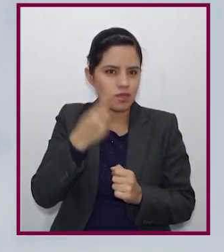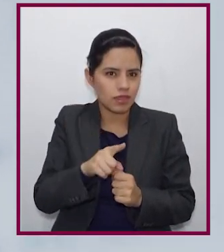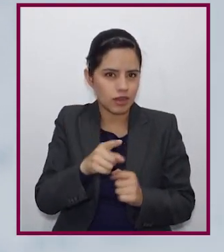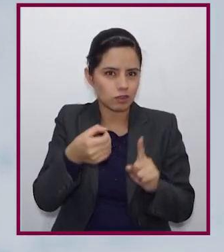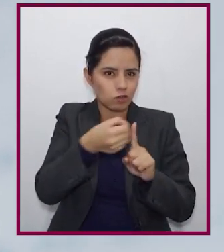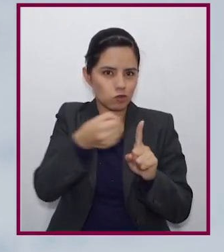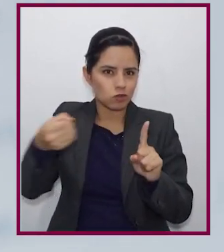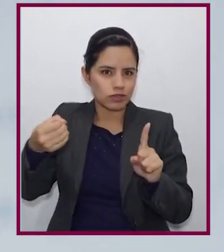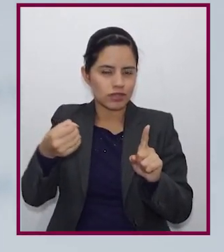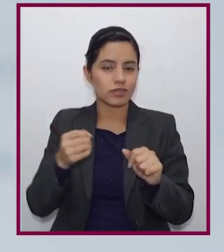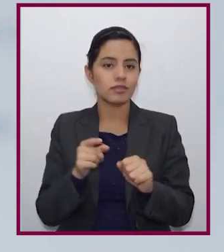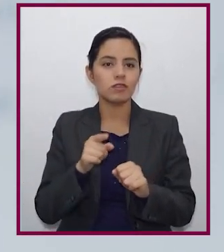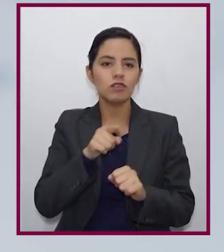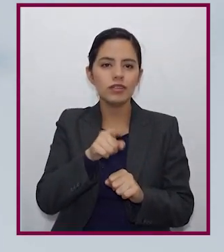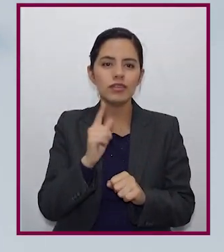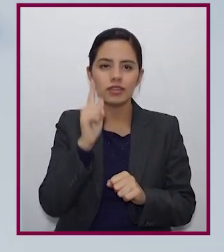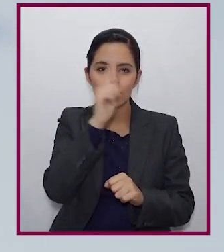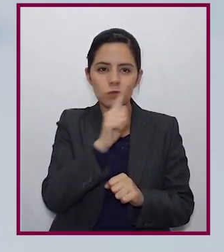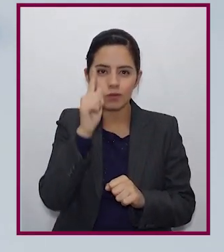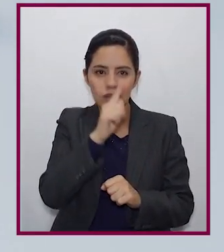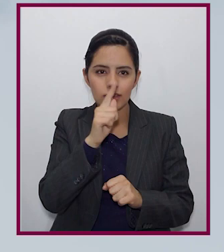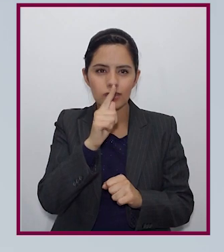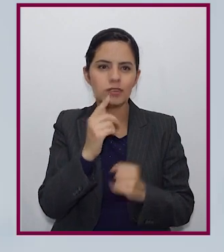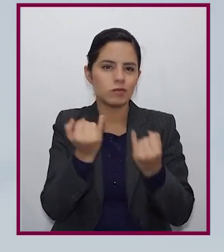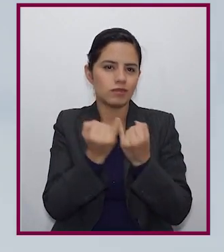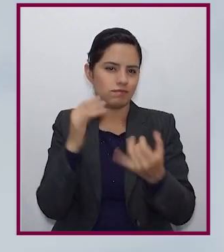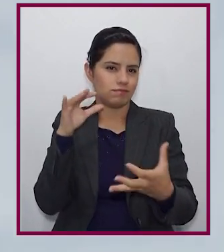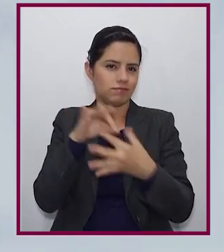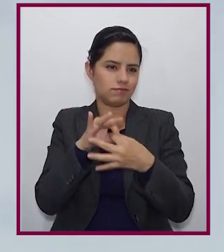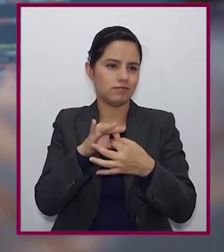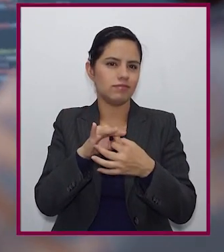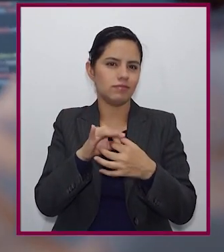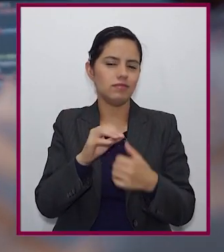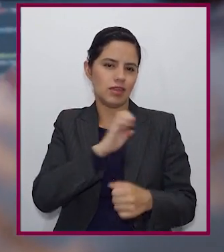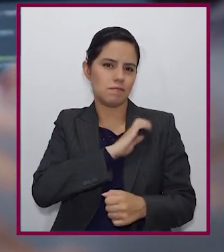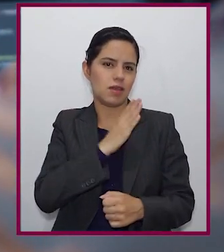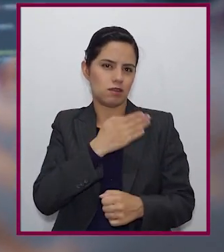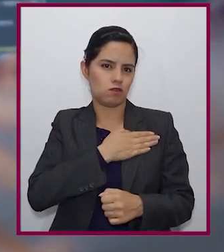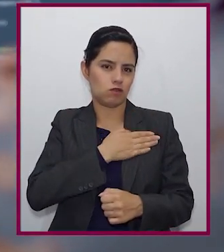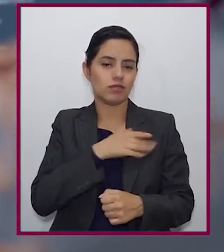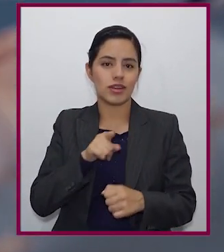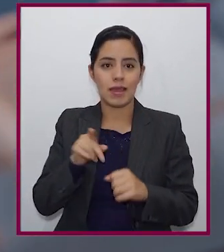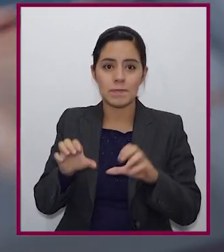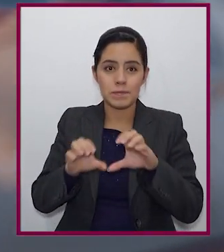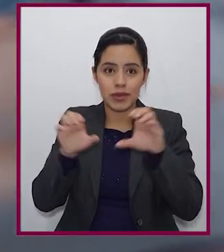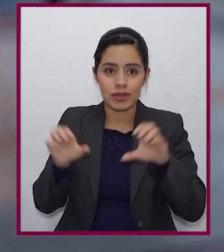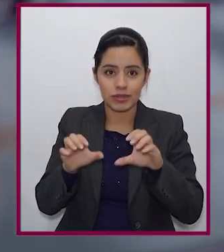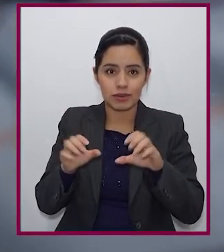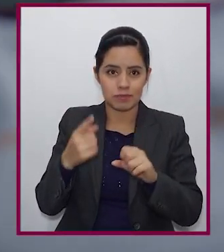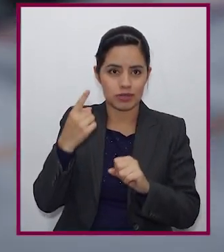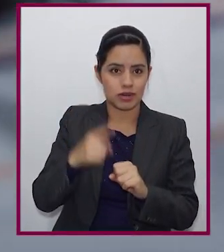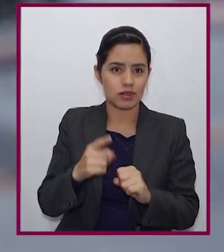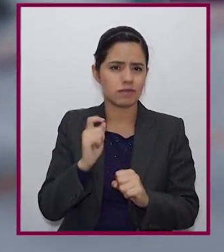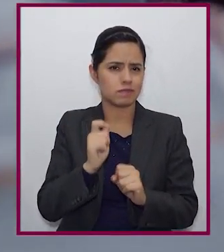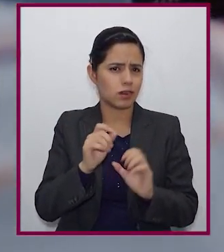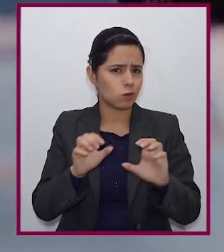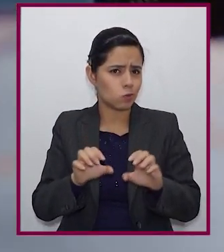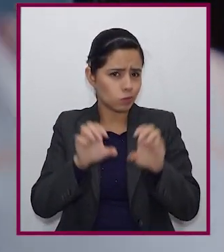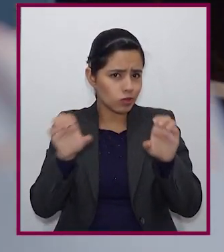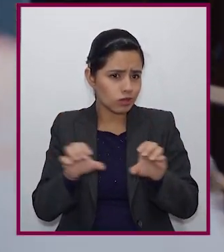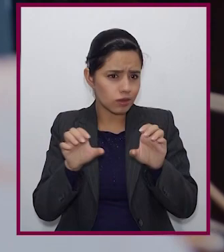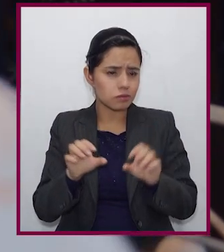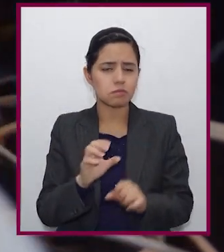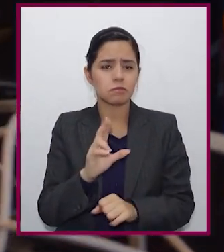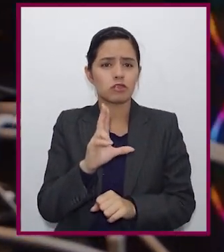similares y operaciones a lo que es el lenguaje que ustedes utilizan o utilizamos, ¿no? Como el español. Aquí no dependemos de un hardware, de una computadora.